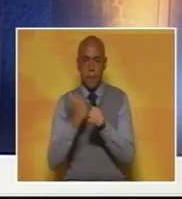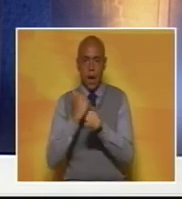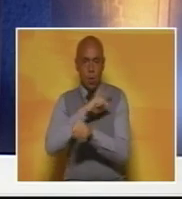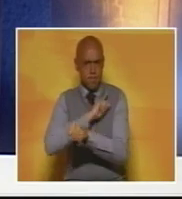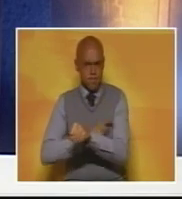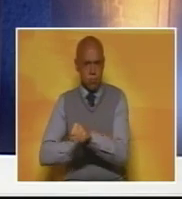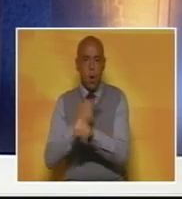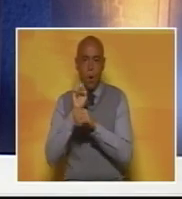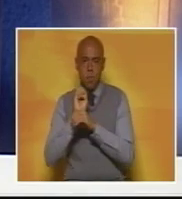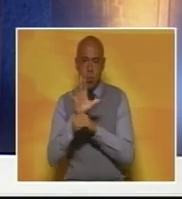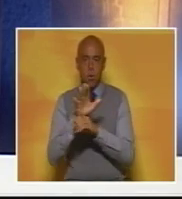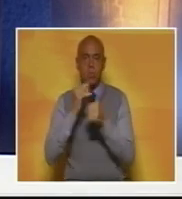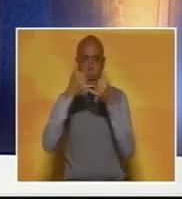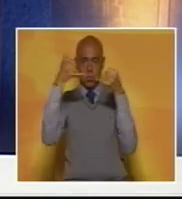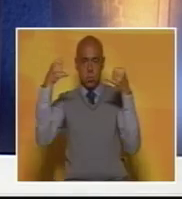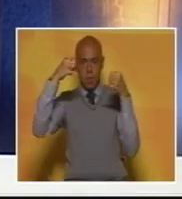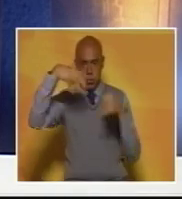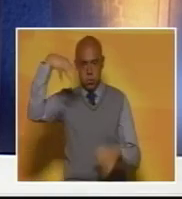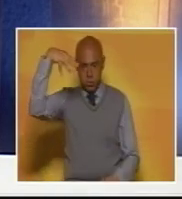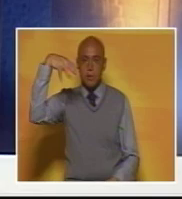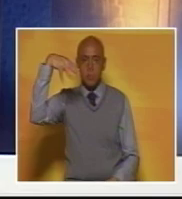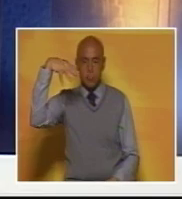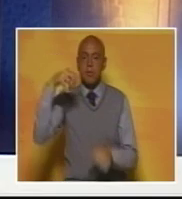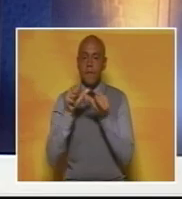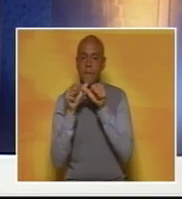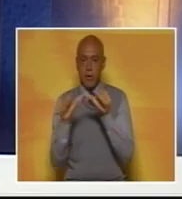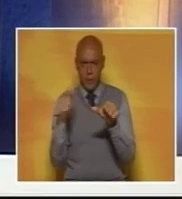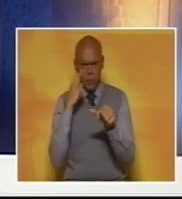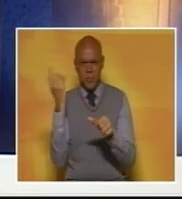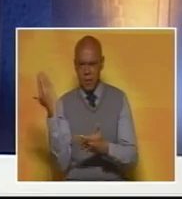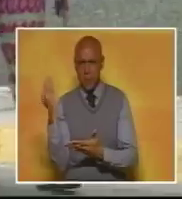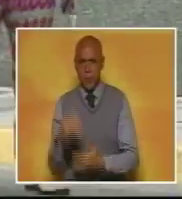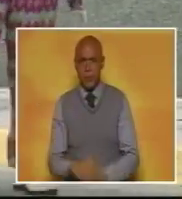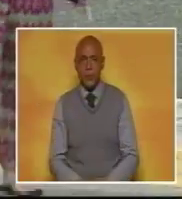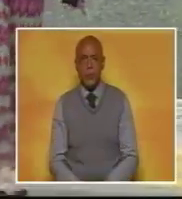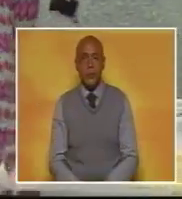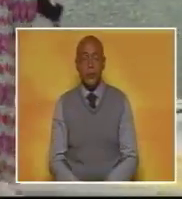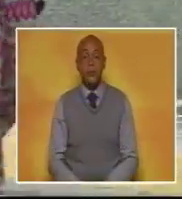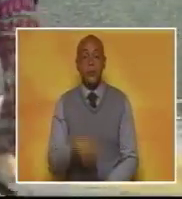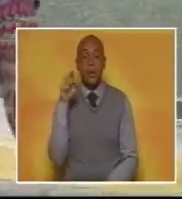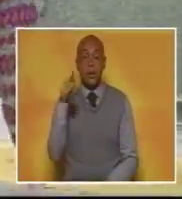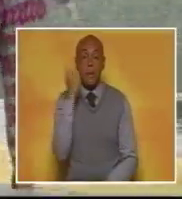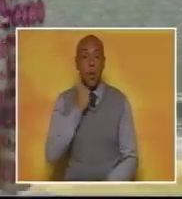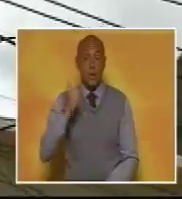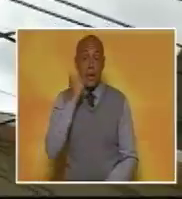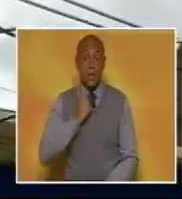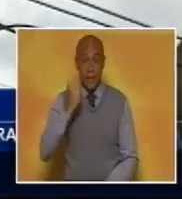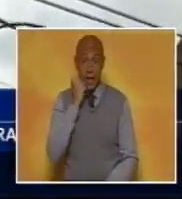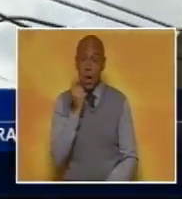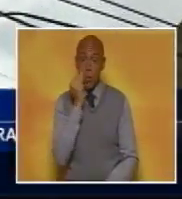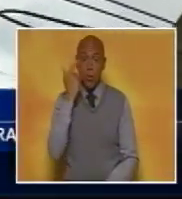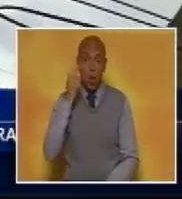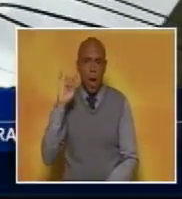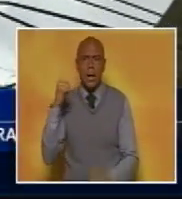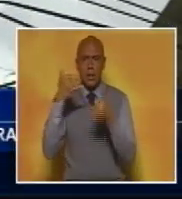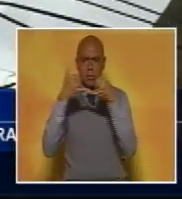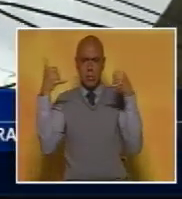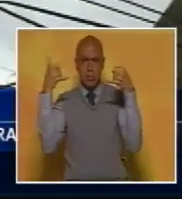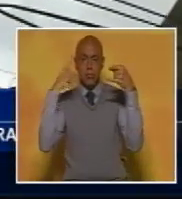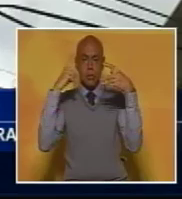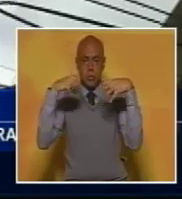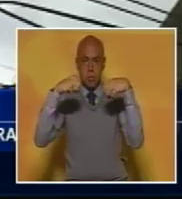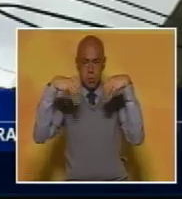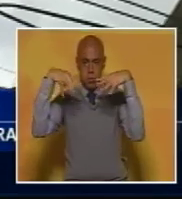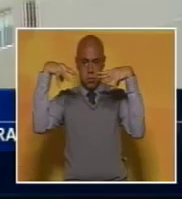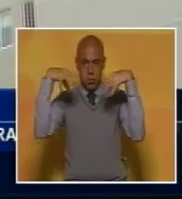brindar mayor estabilidad en el voltaje. Jenny Soto con la información. Ante las denuncias sobre las continuas fluctuaciones y aplicación